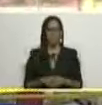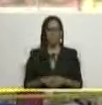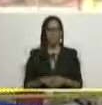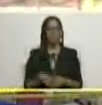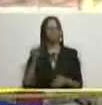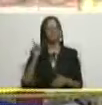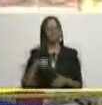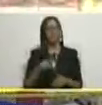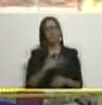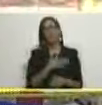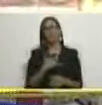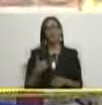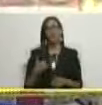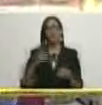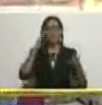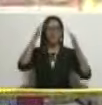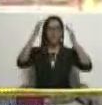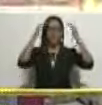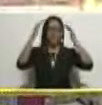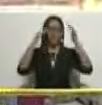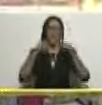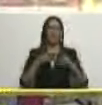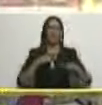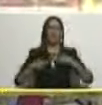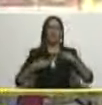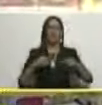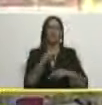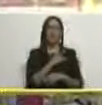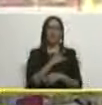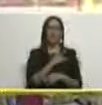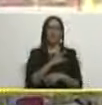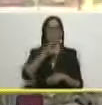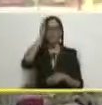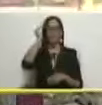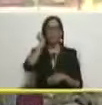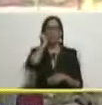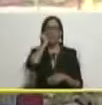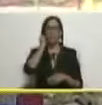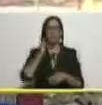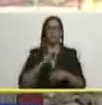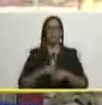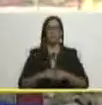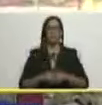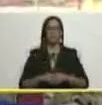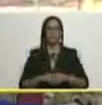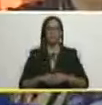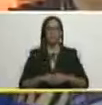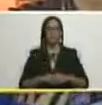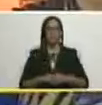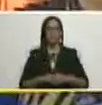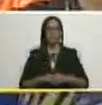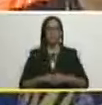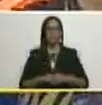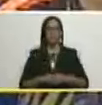También quiero saludar a la rectora de la Universidad Francisco de Miranda.